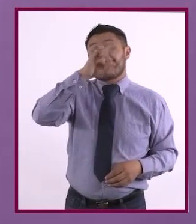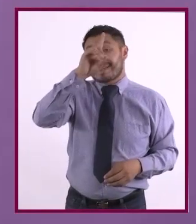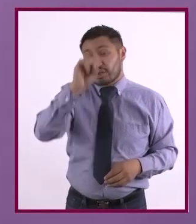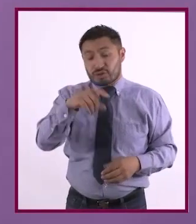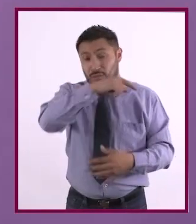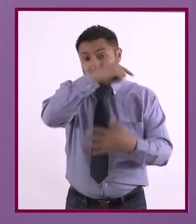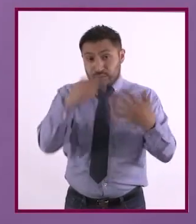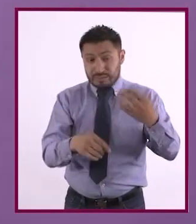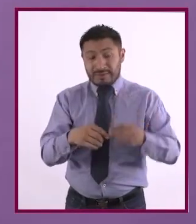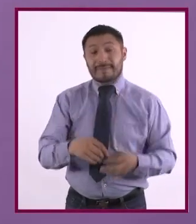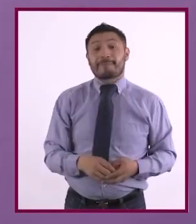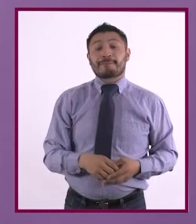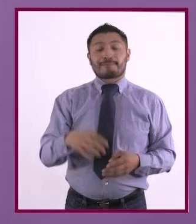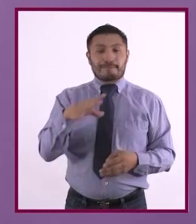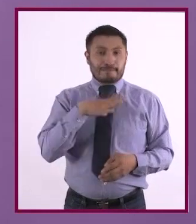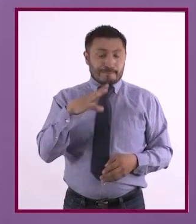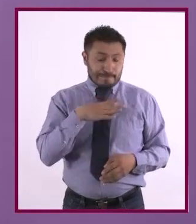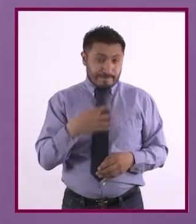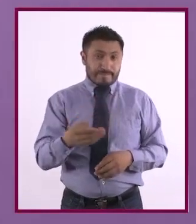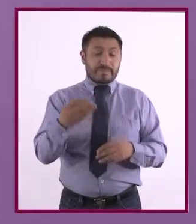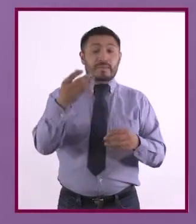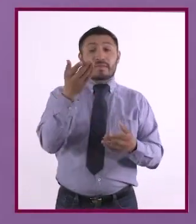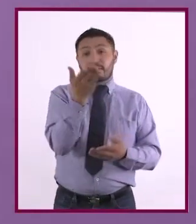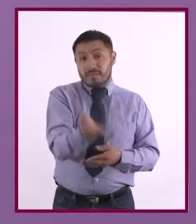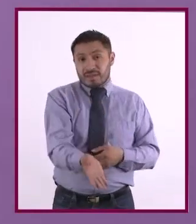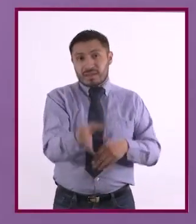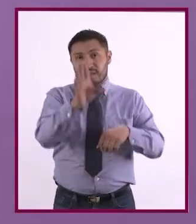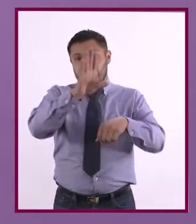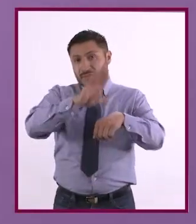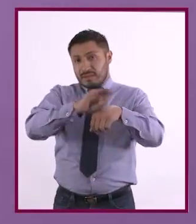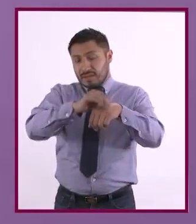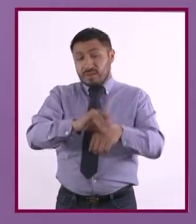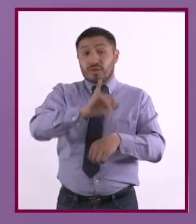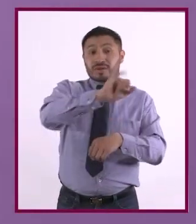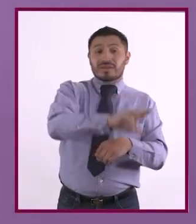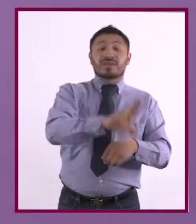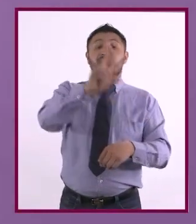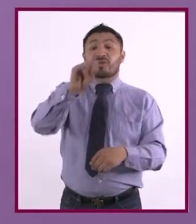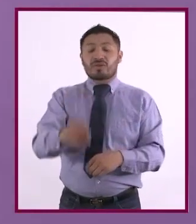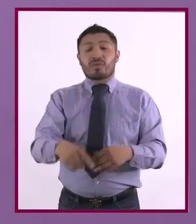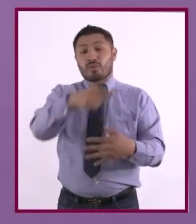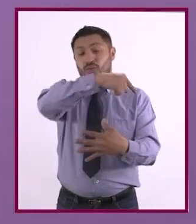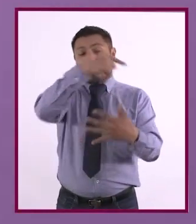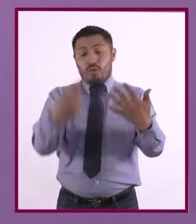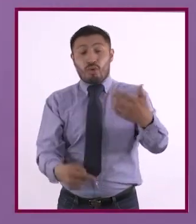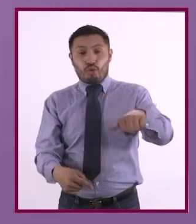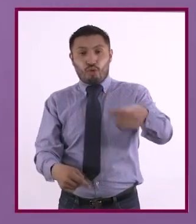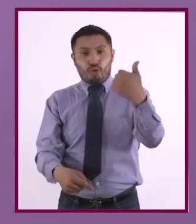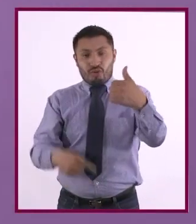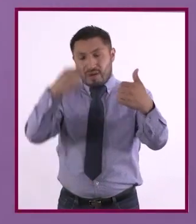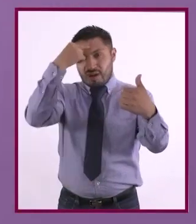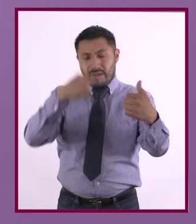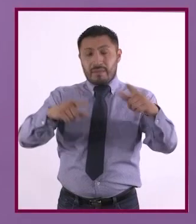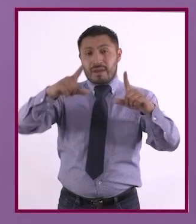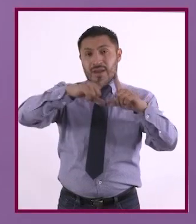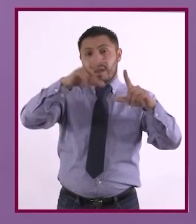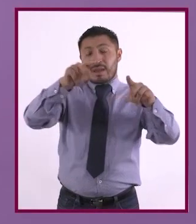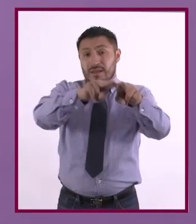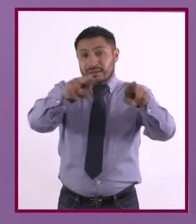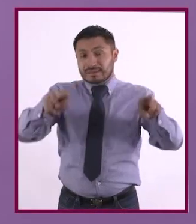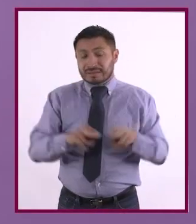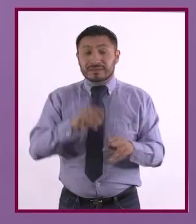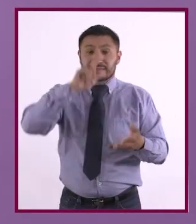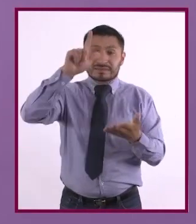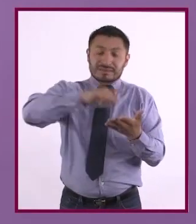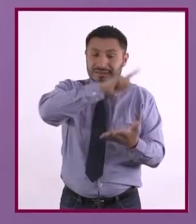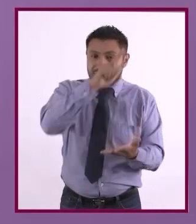de órganos bajo el consentimiento presunto. Se trata de 11 principios para garantizar que a escala nacional las leyes,